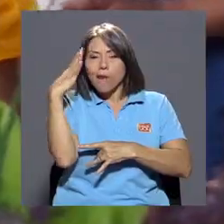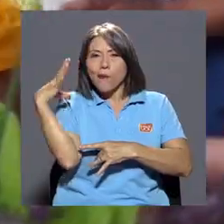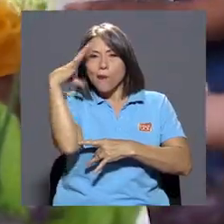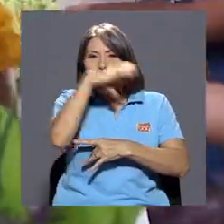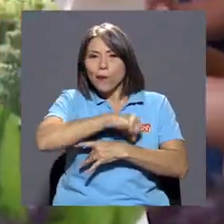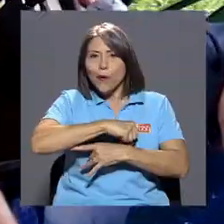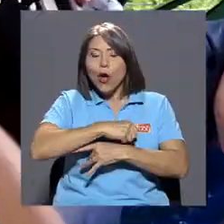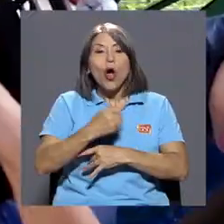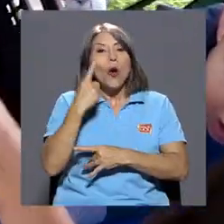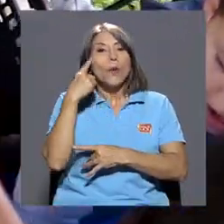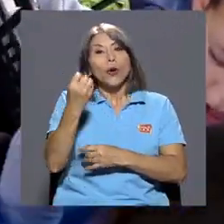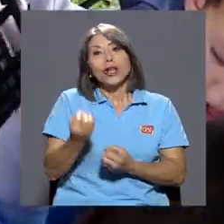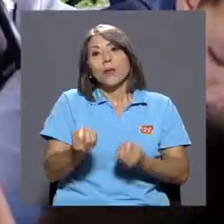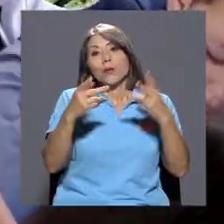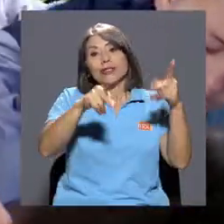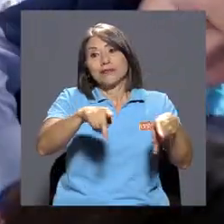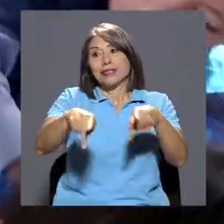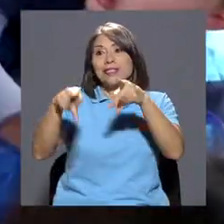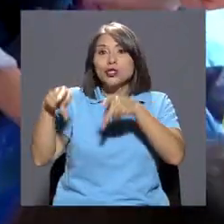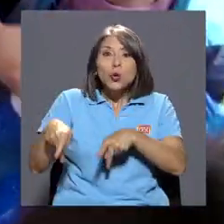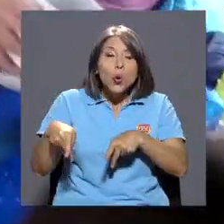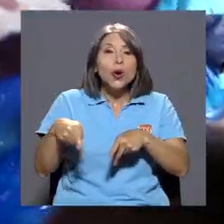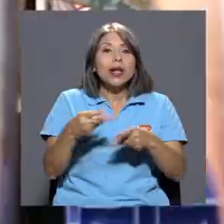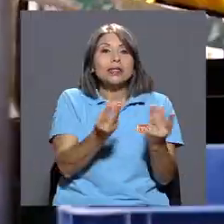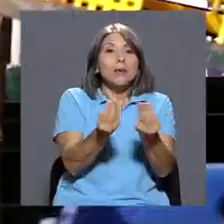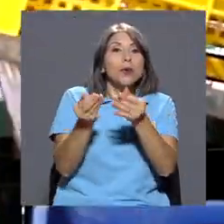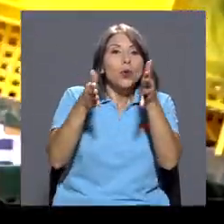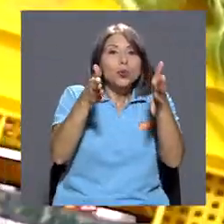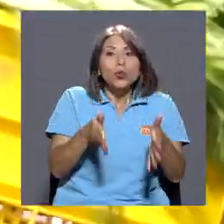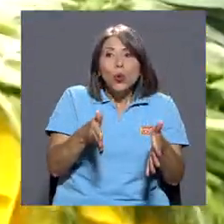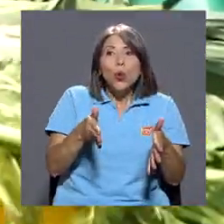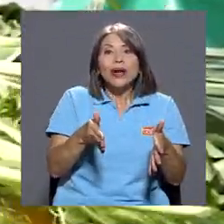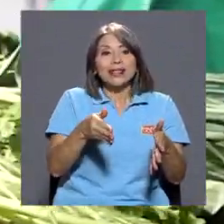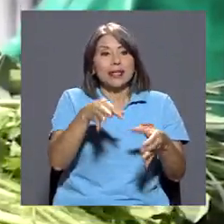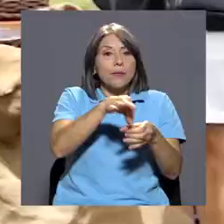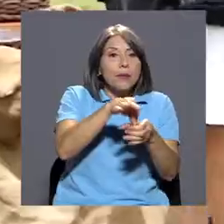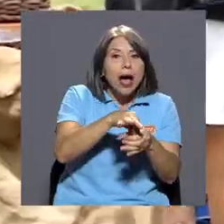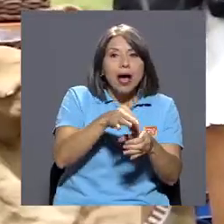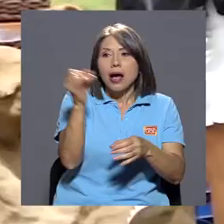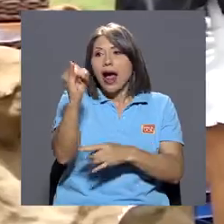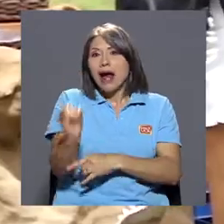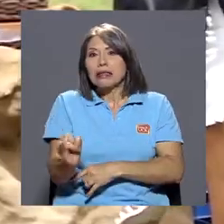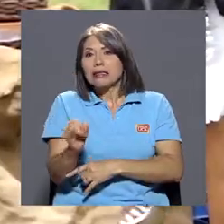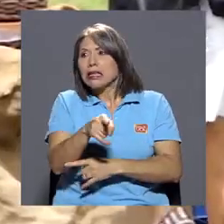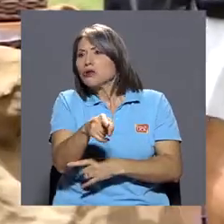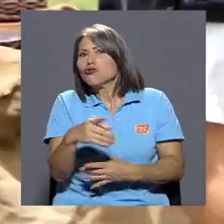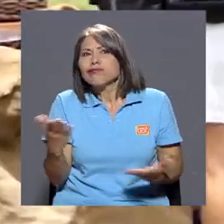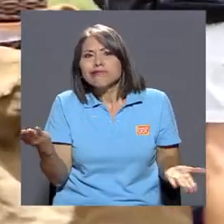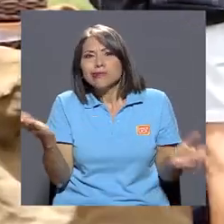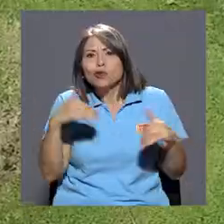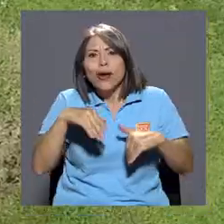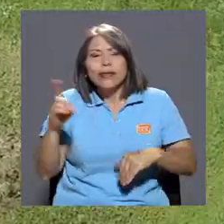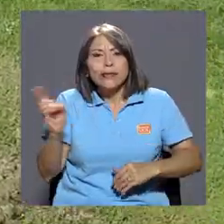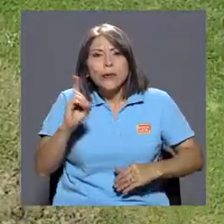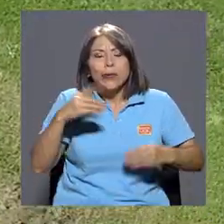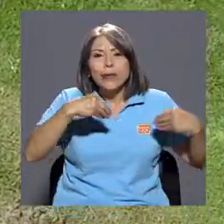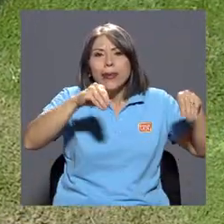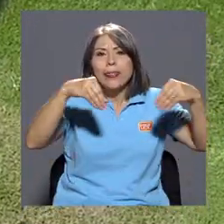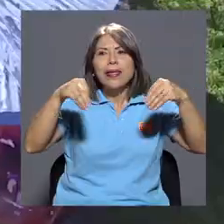productores y productoras de los productos agroecológicos o artesanales no tienen dónde vender sus productos. Entonces, la